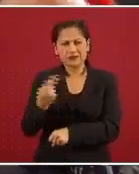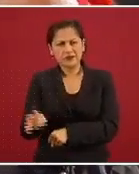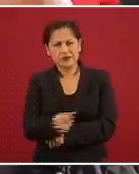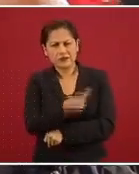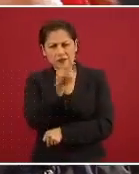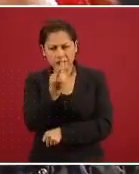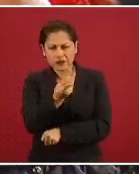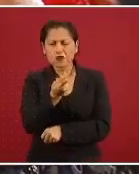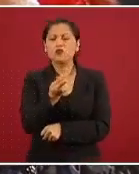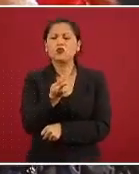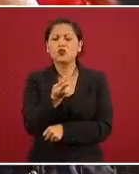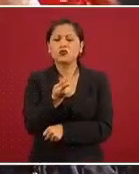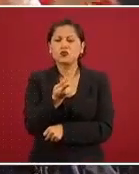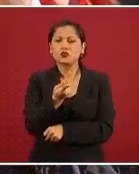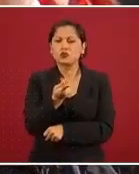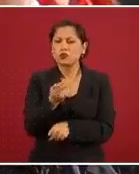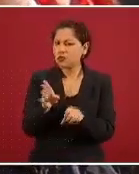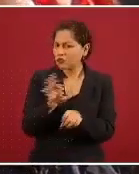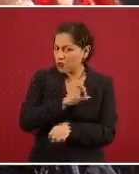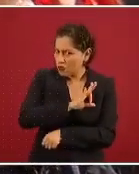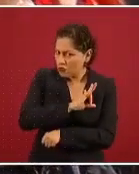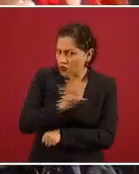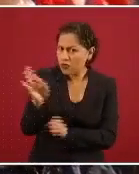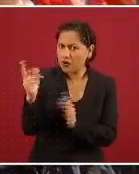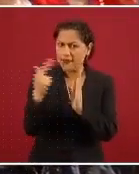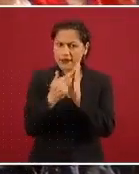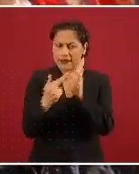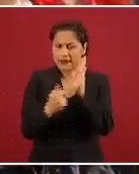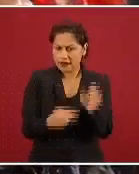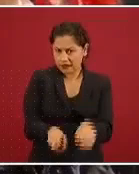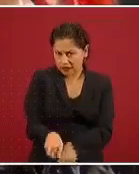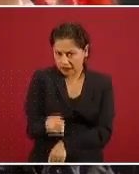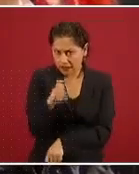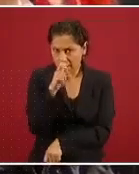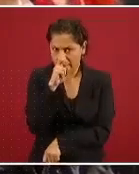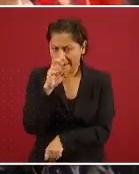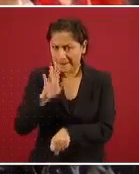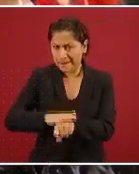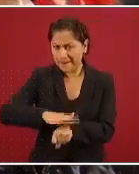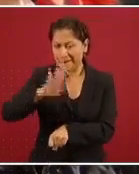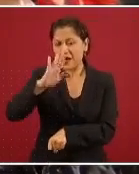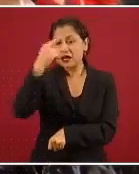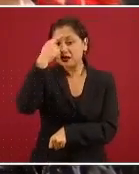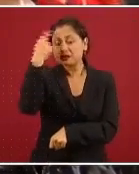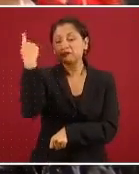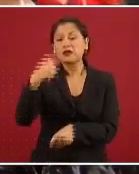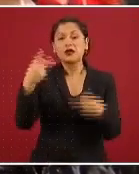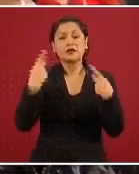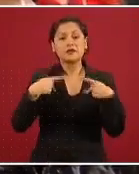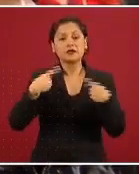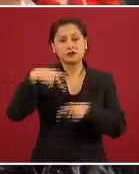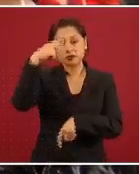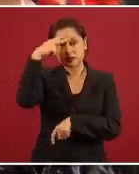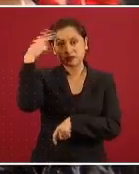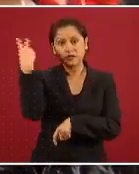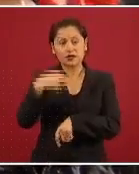aplicar medidas más severas para pues, que estos mexicanos no sigan